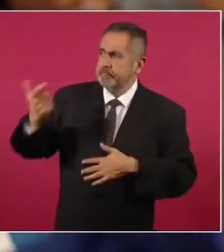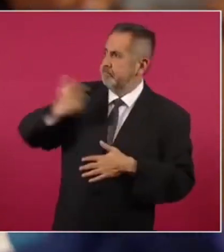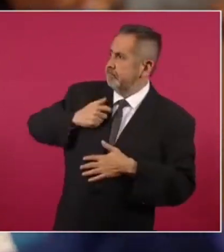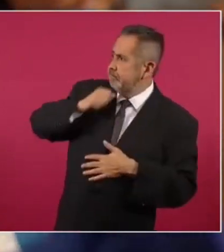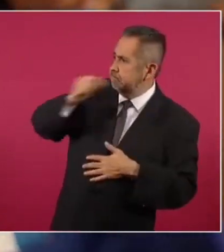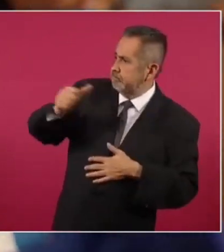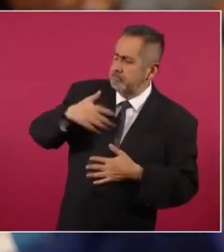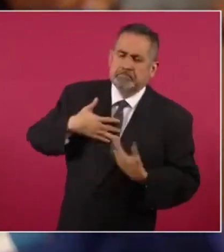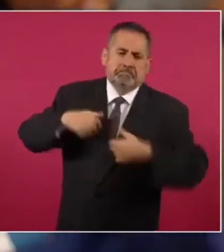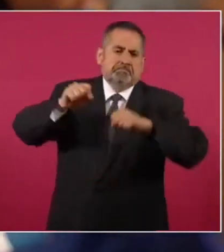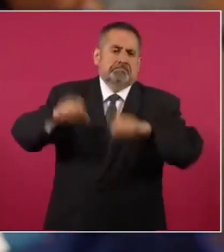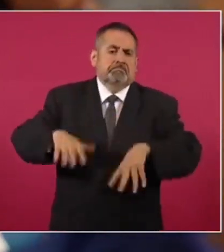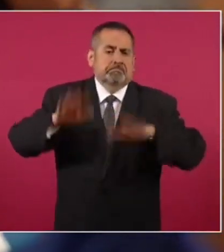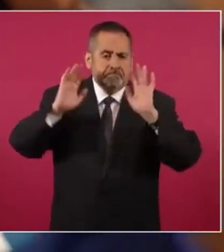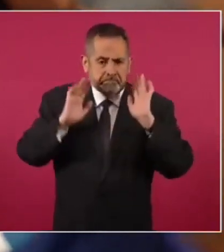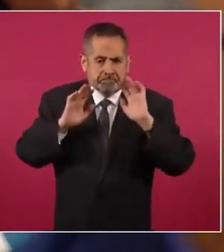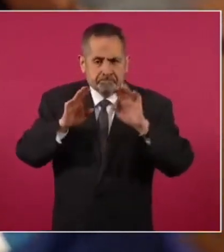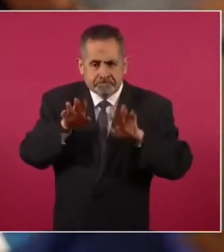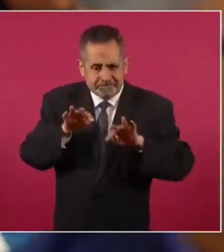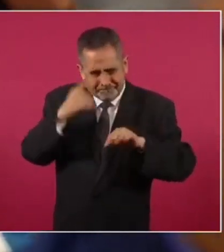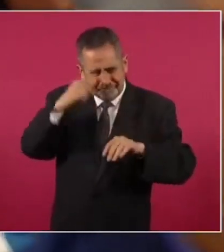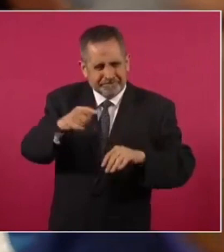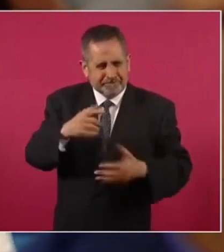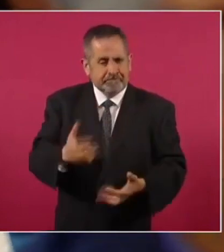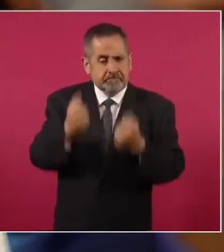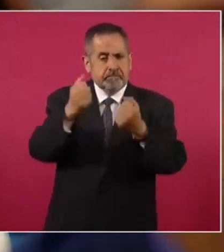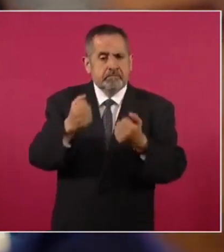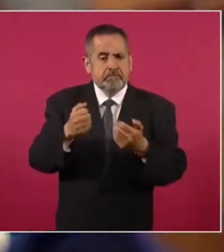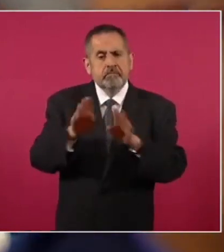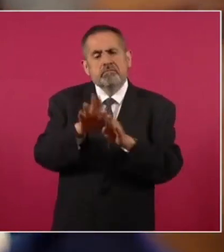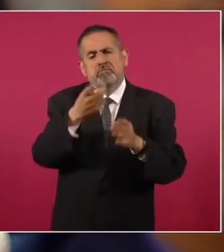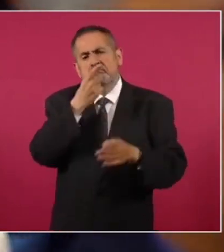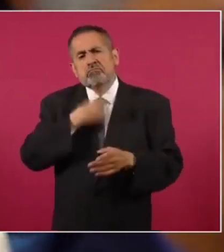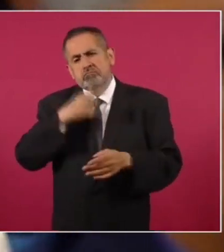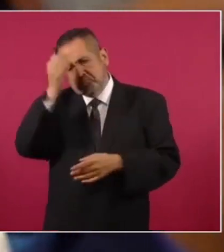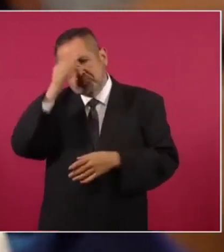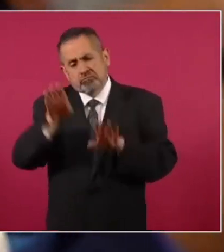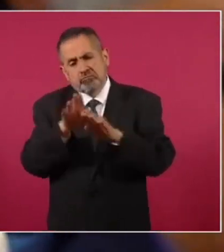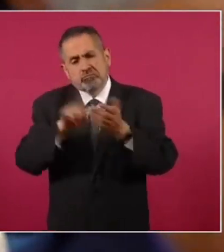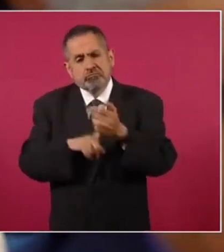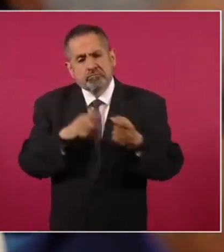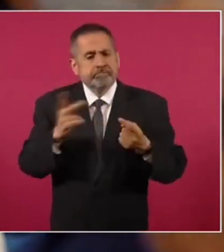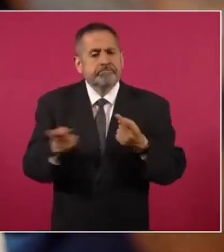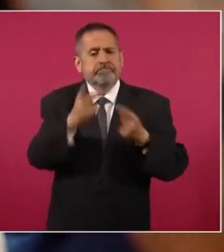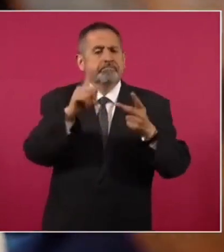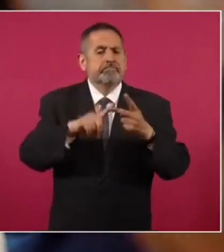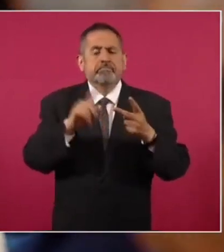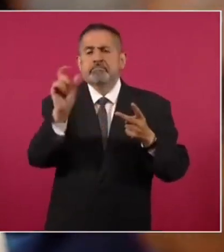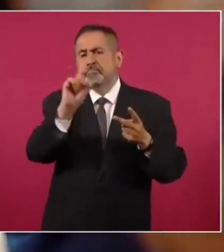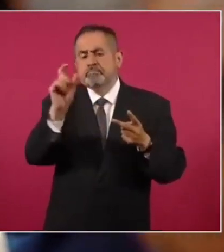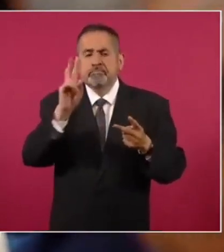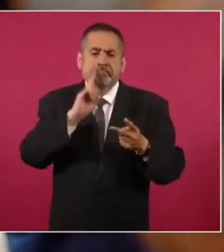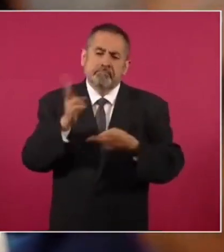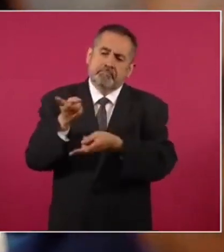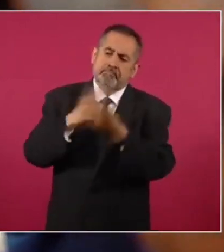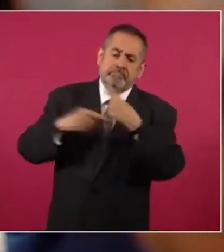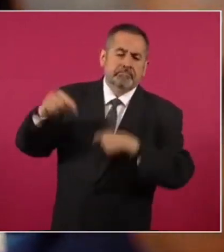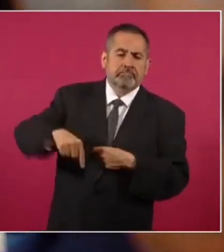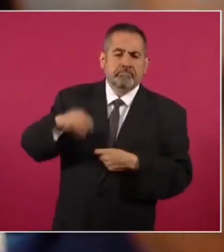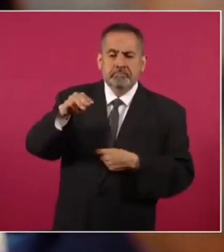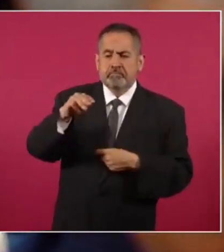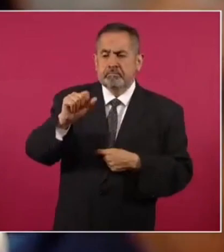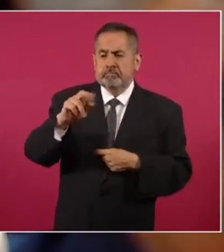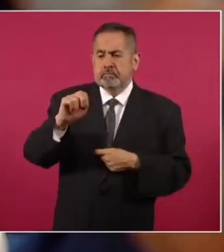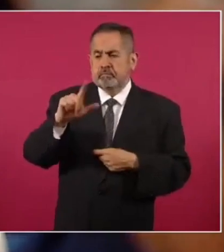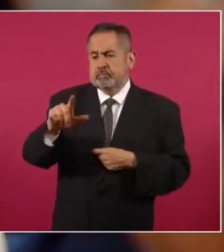labores, contribuyendo en el rescate. ¿Qué nos puede decir al respecto? Además de pues preguntarle pues cuándo podría venir Manuel Bartlett